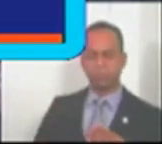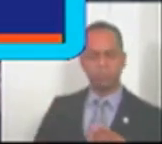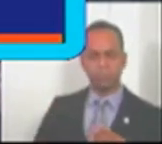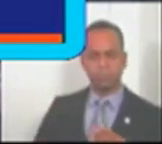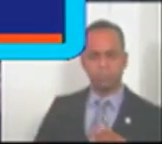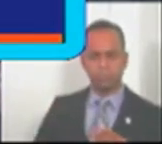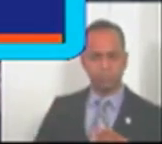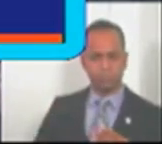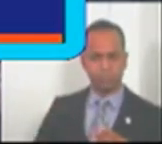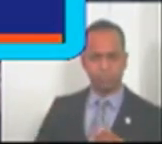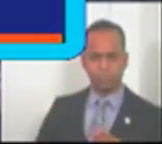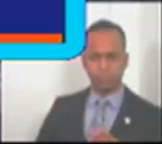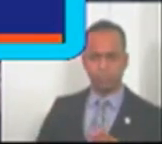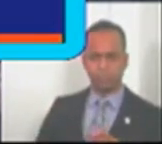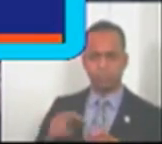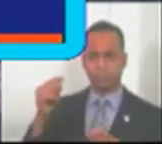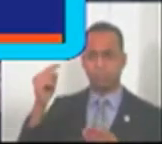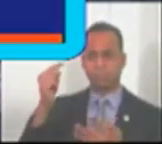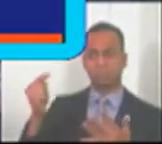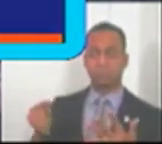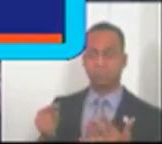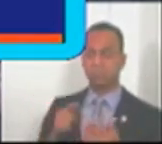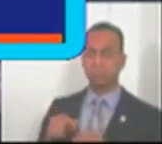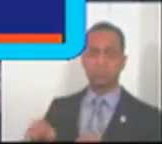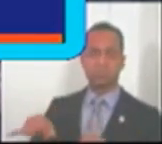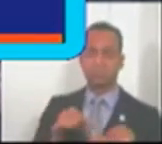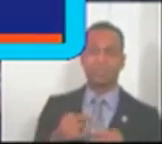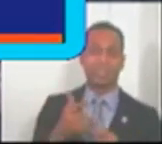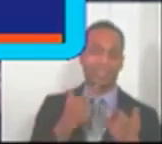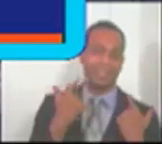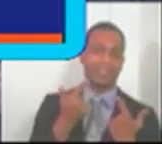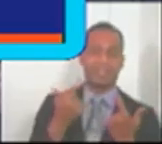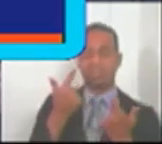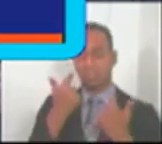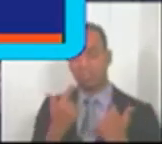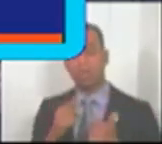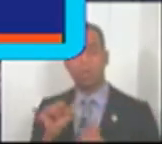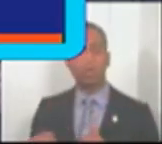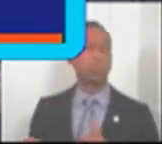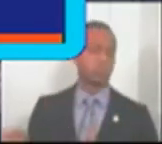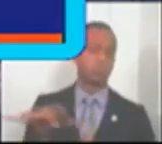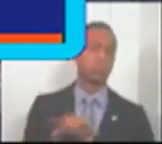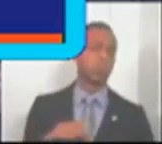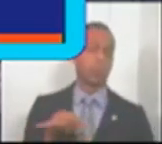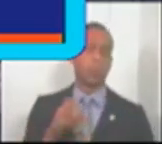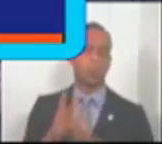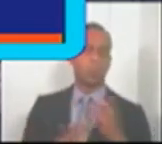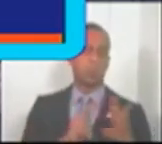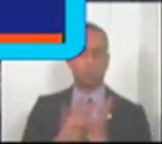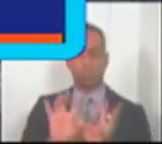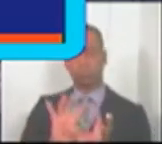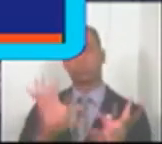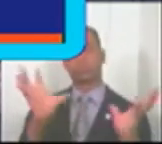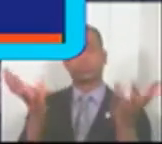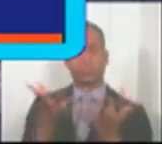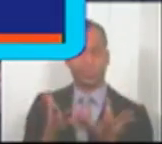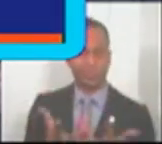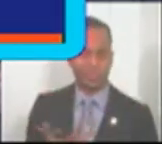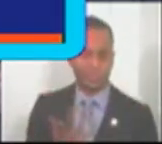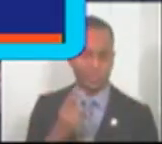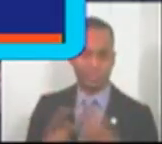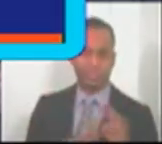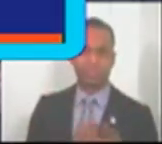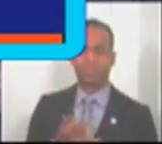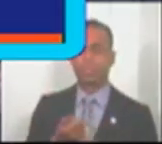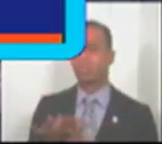Hay pocas cosas que sean universales. Bueno, la risa y el llanto son universales. O sea, algunos